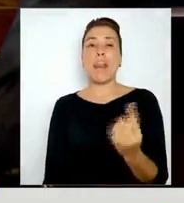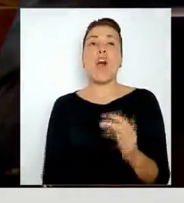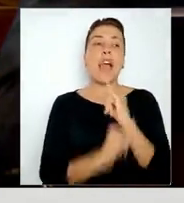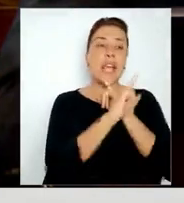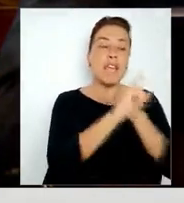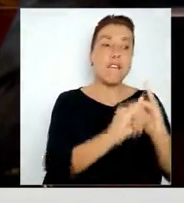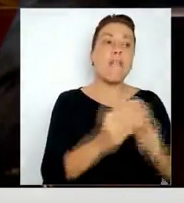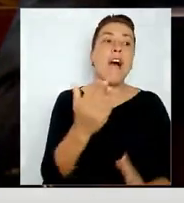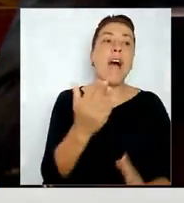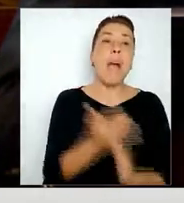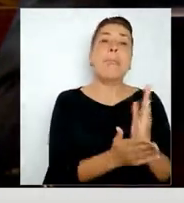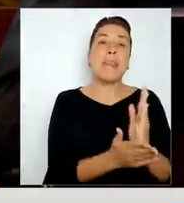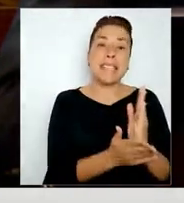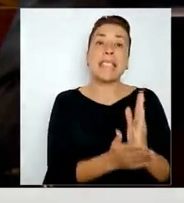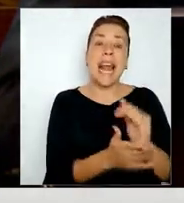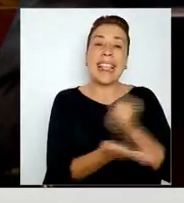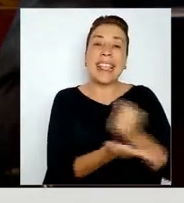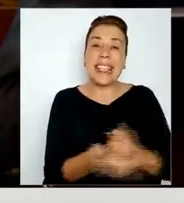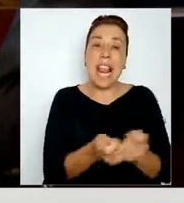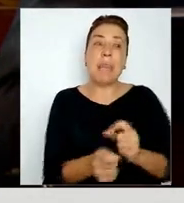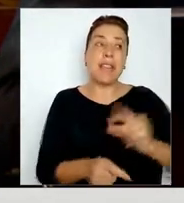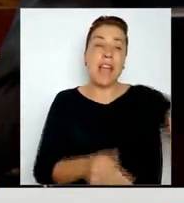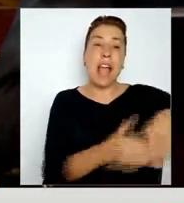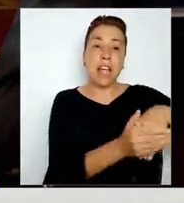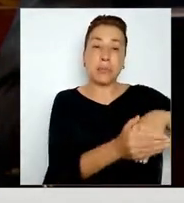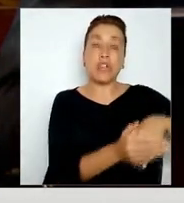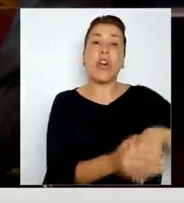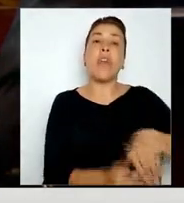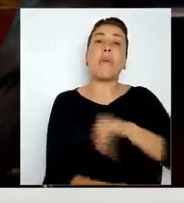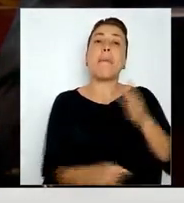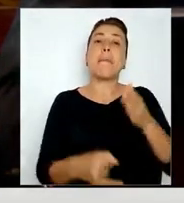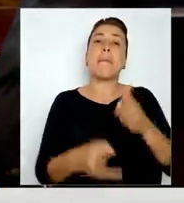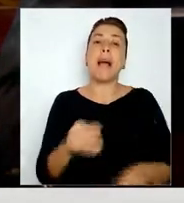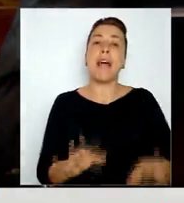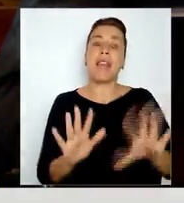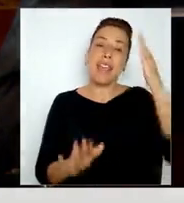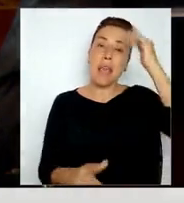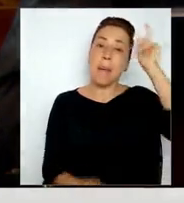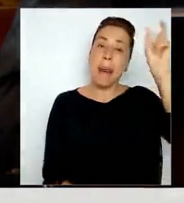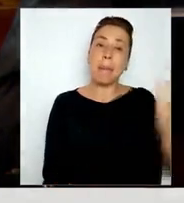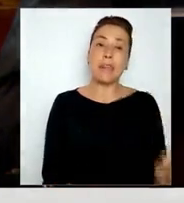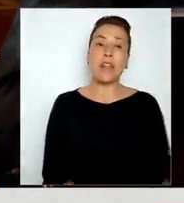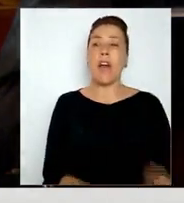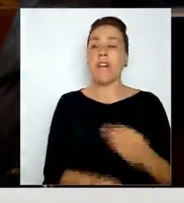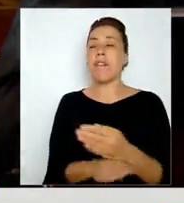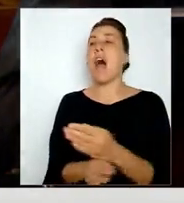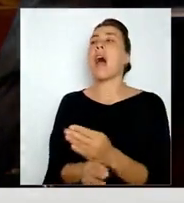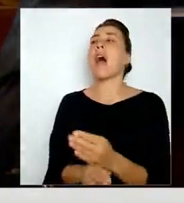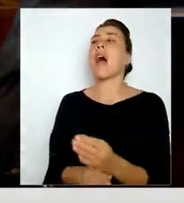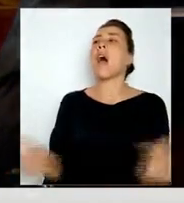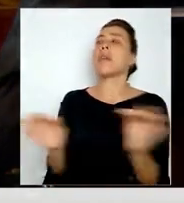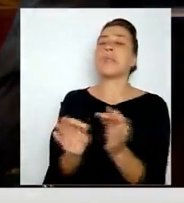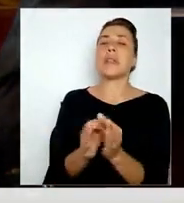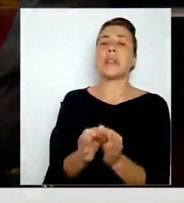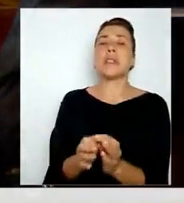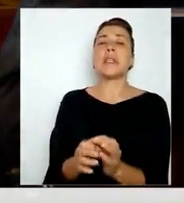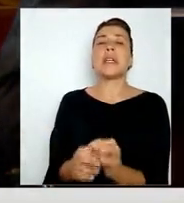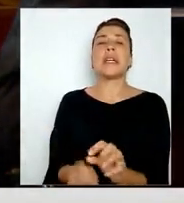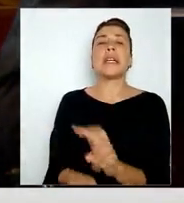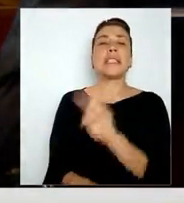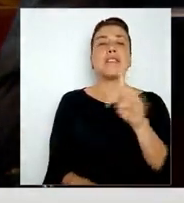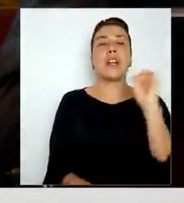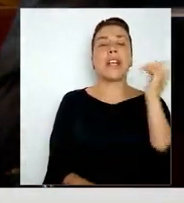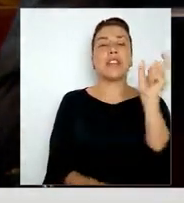de expulsión luego la cual se da un plazo de día para que la persona presente descargo ante el servicio nacional de migraciones segundo